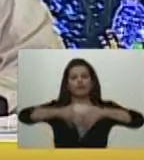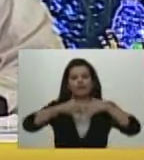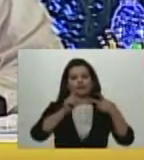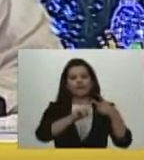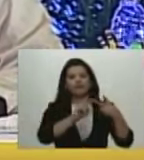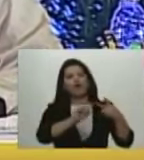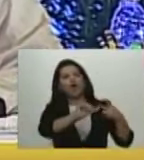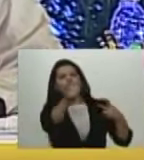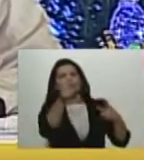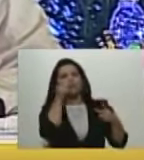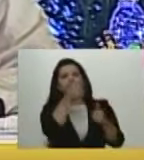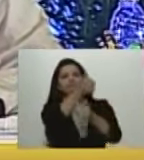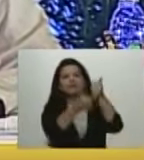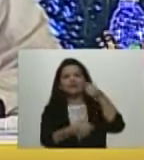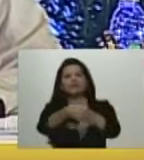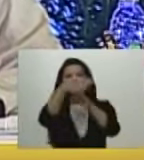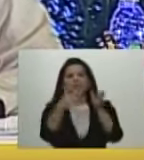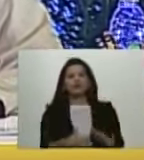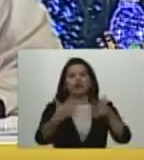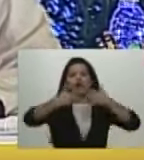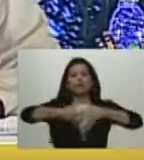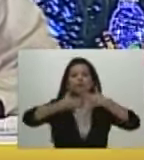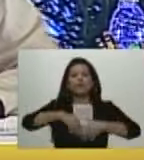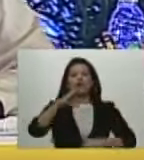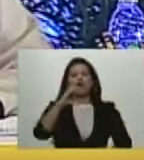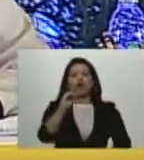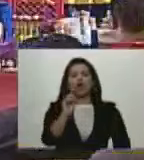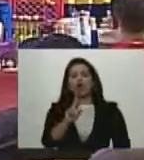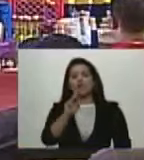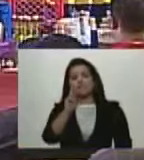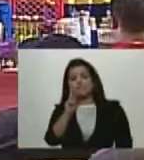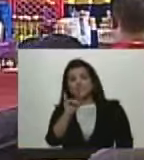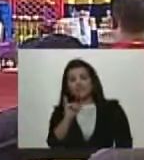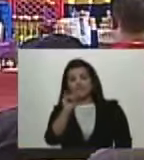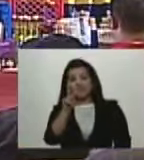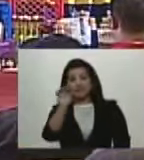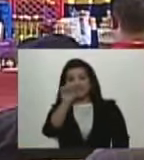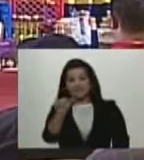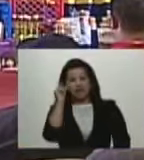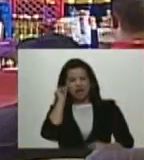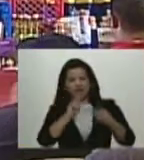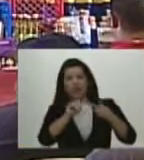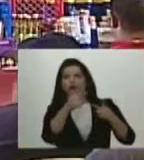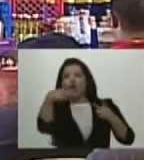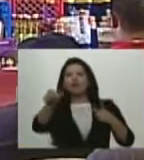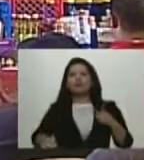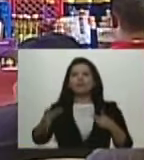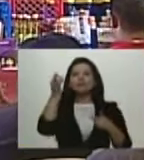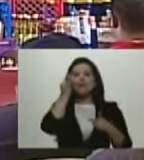viceministro y presidente de Corpivensa, economista Juan Arias, la compañera Isis Ochoa.